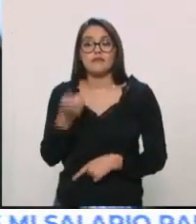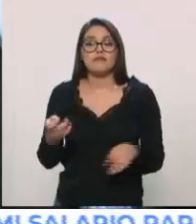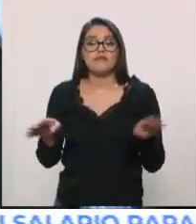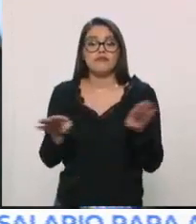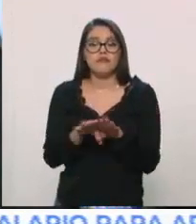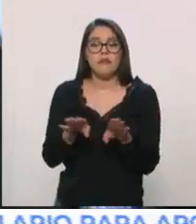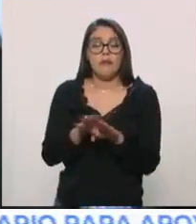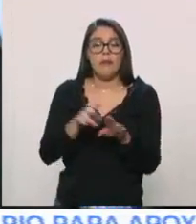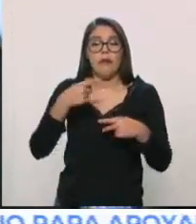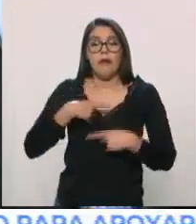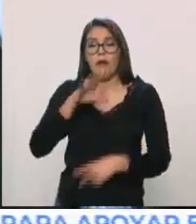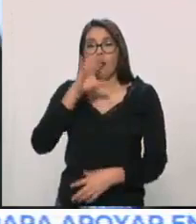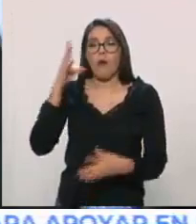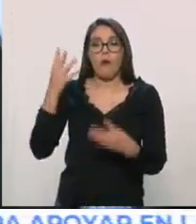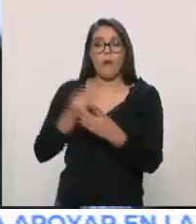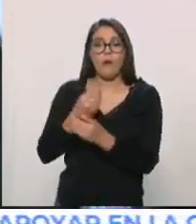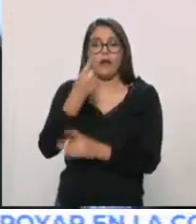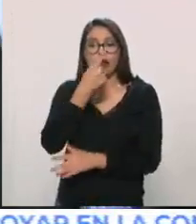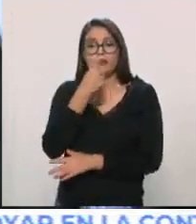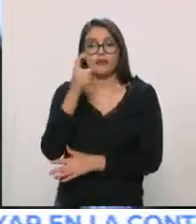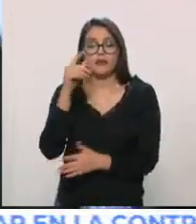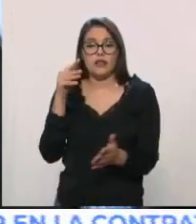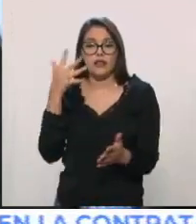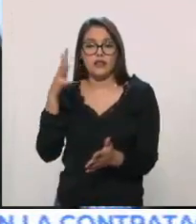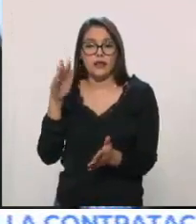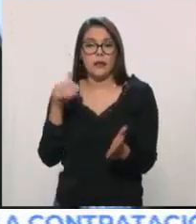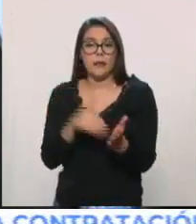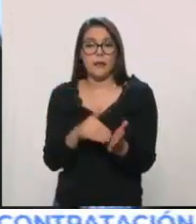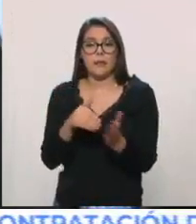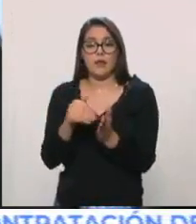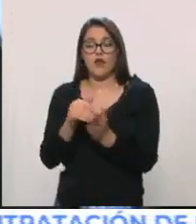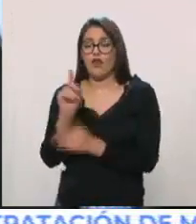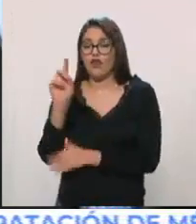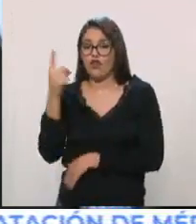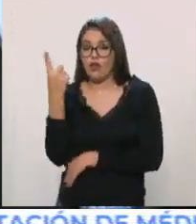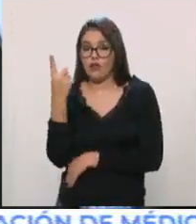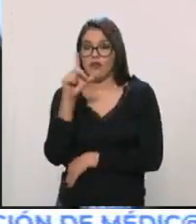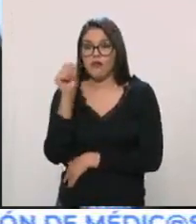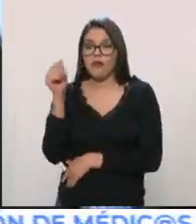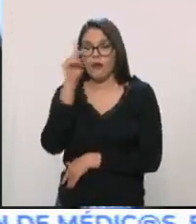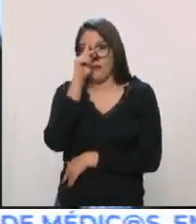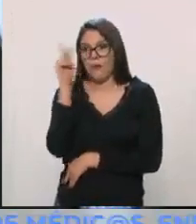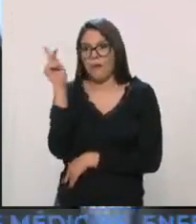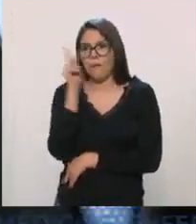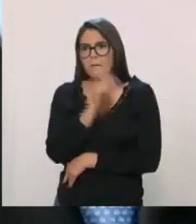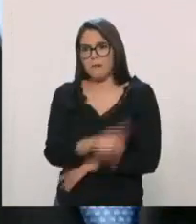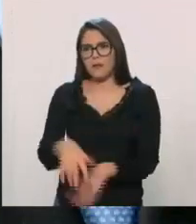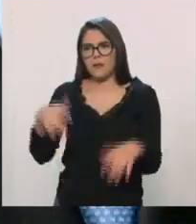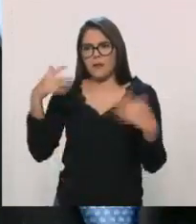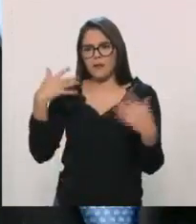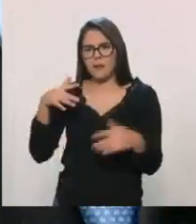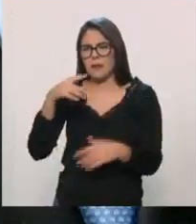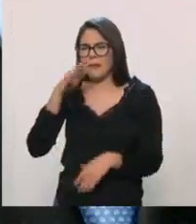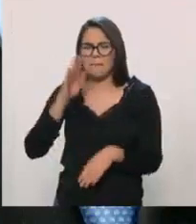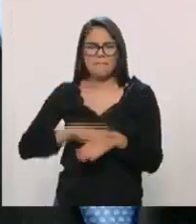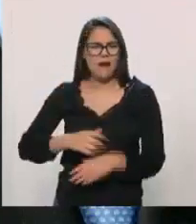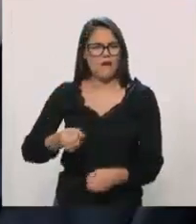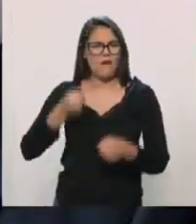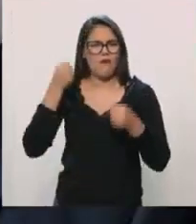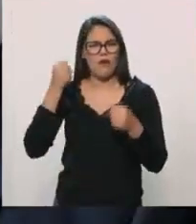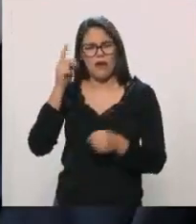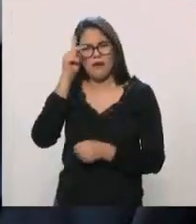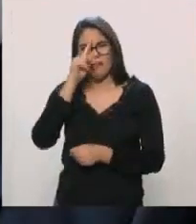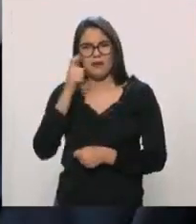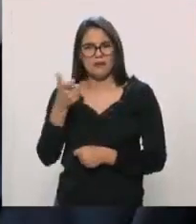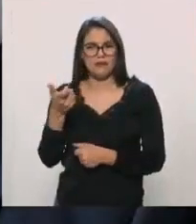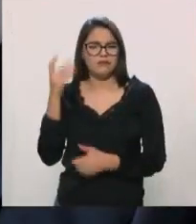de dólares. Sin embargo, cuando Salinas dejó la presidencia, también dejó al país sumido en la crisis más severa en la historia reciente del país.